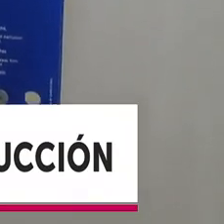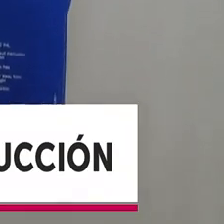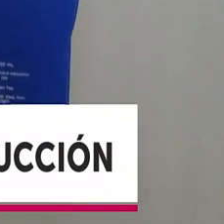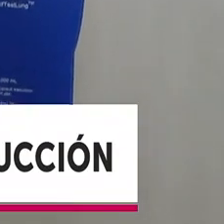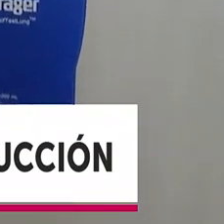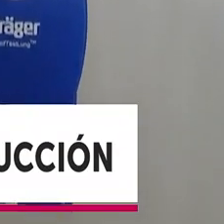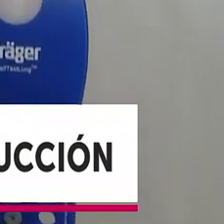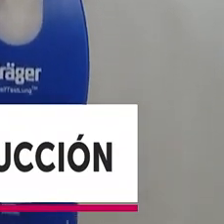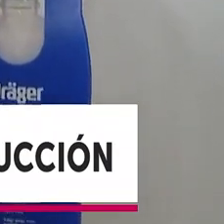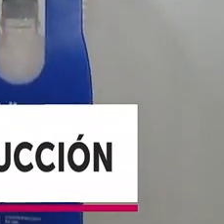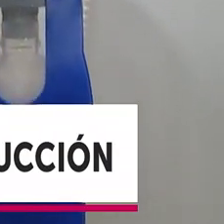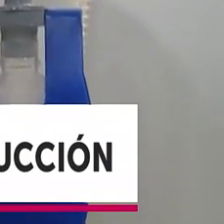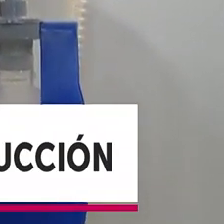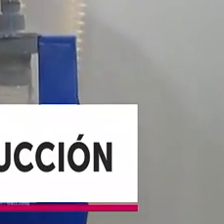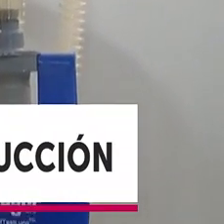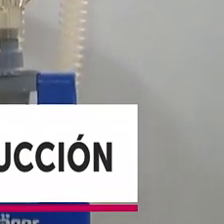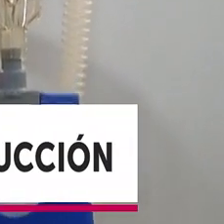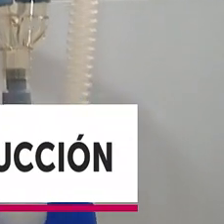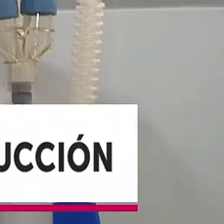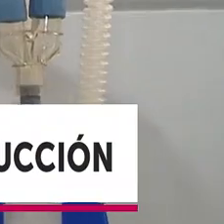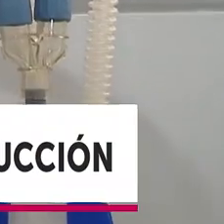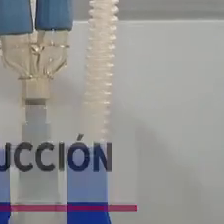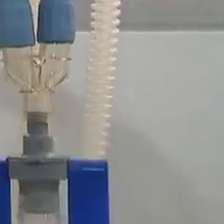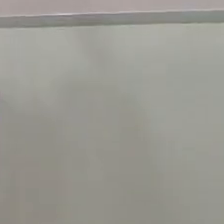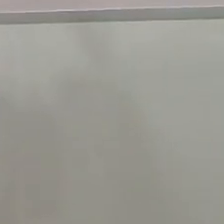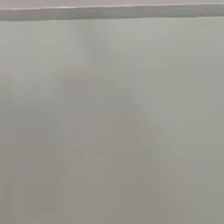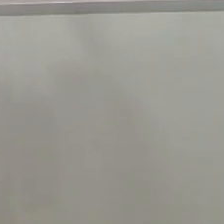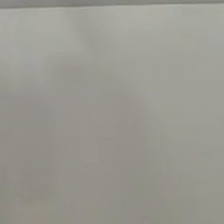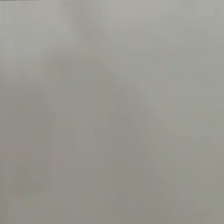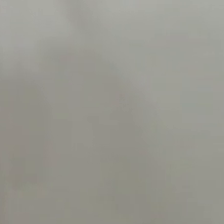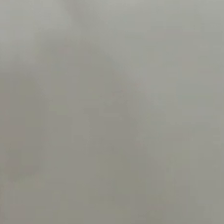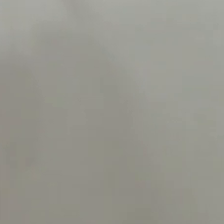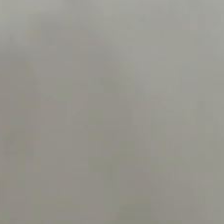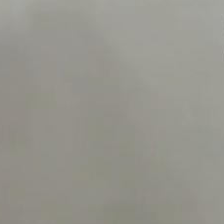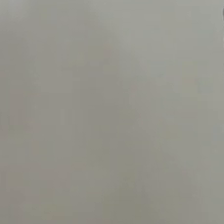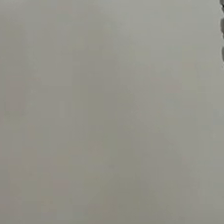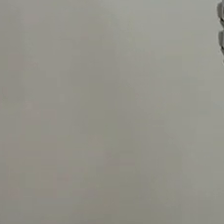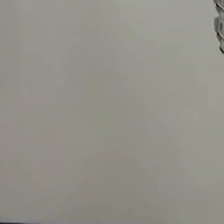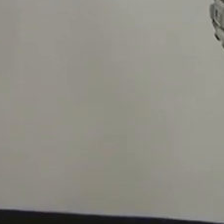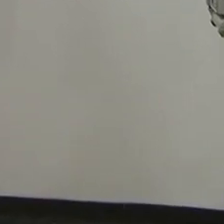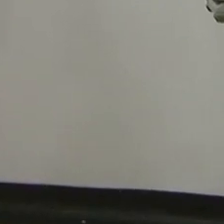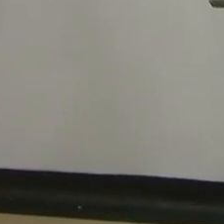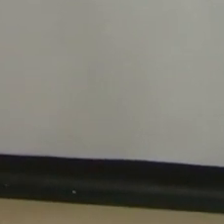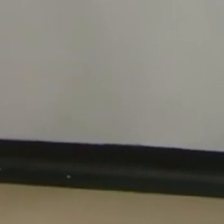229.000 millones de pesos. Esperan ampliar la capacidad a 8.000 ventiladores.